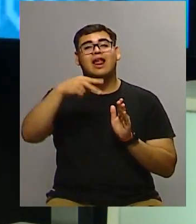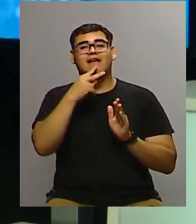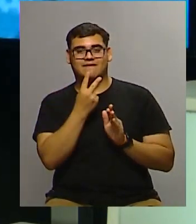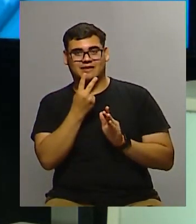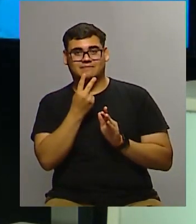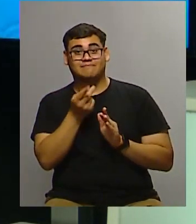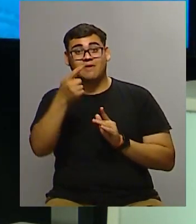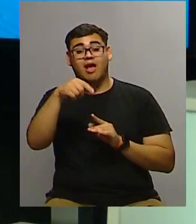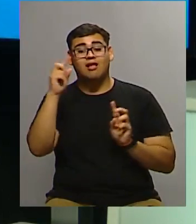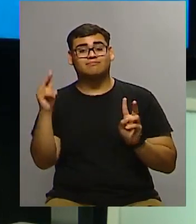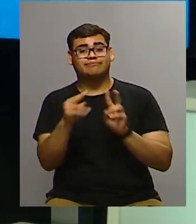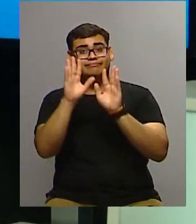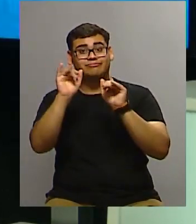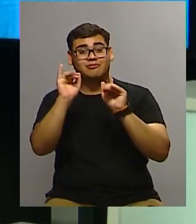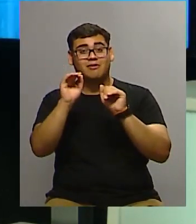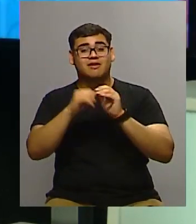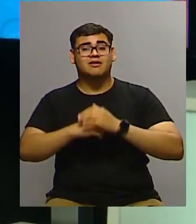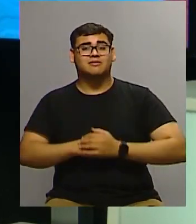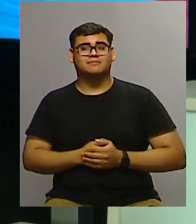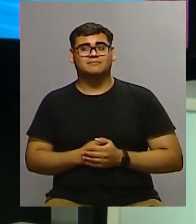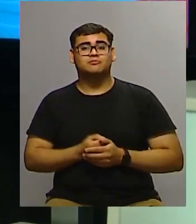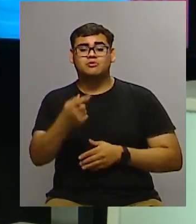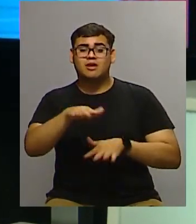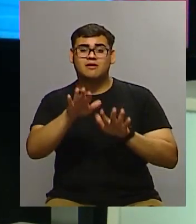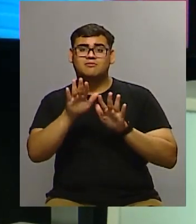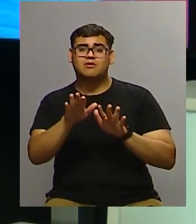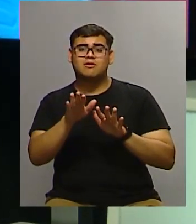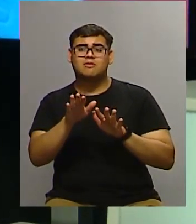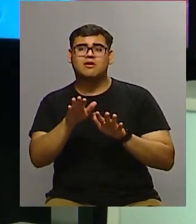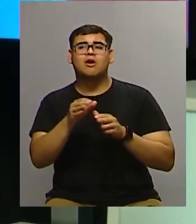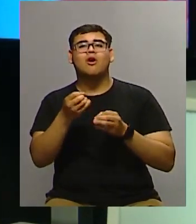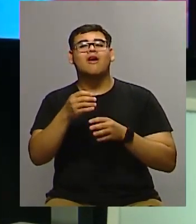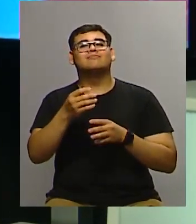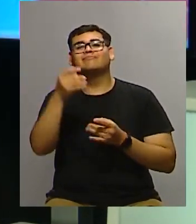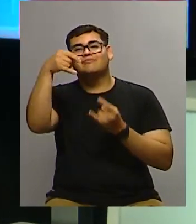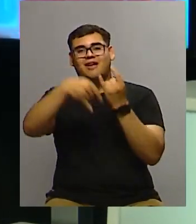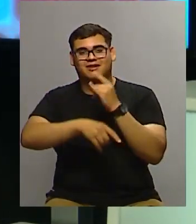Nos despedimos, será hasta la próxima edición del programa. Quédense con, por supuesto, Señal U